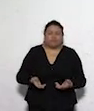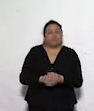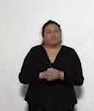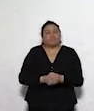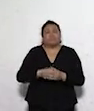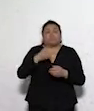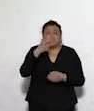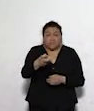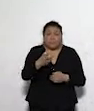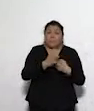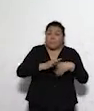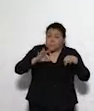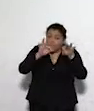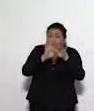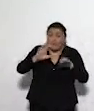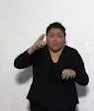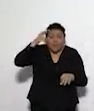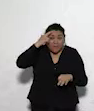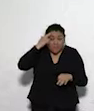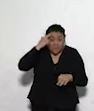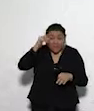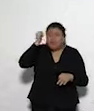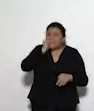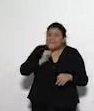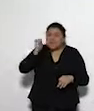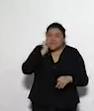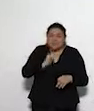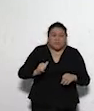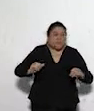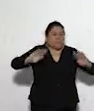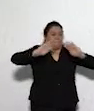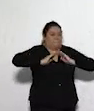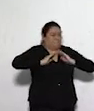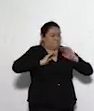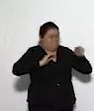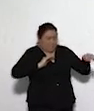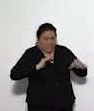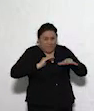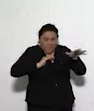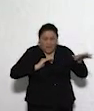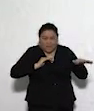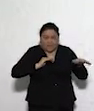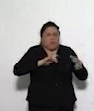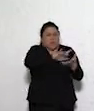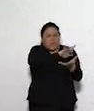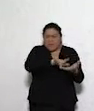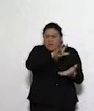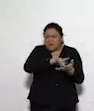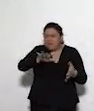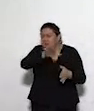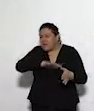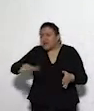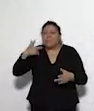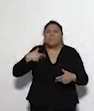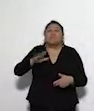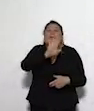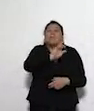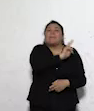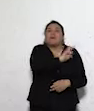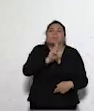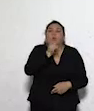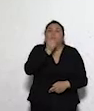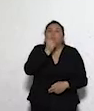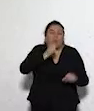El recurso, en principio extraordinario y temporal, de recurrir a las Fuerzas Armadas como apoyo en tareas vinculadas a la seguridad de las personas